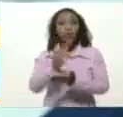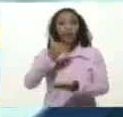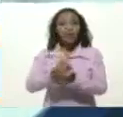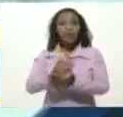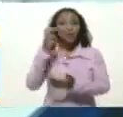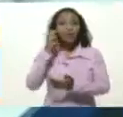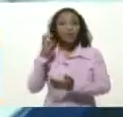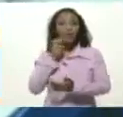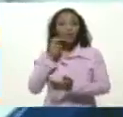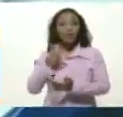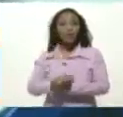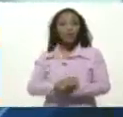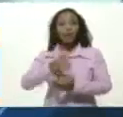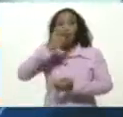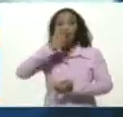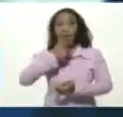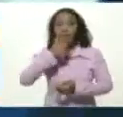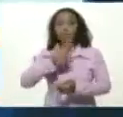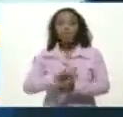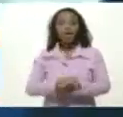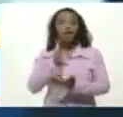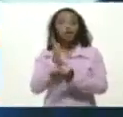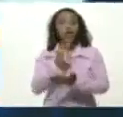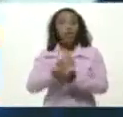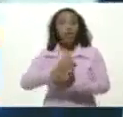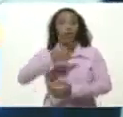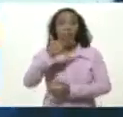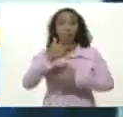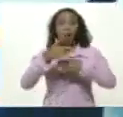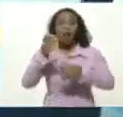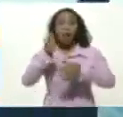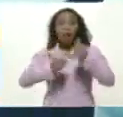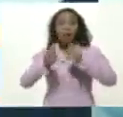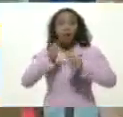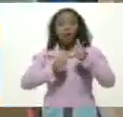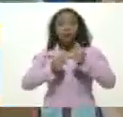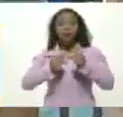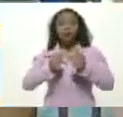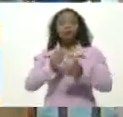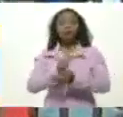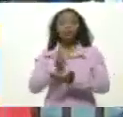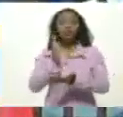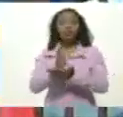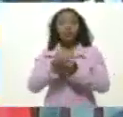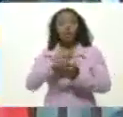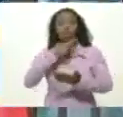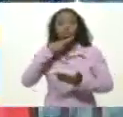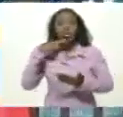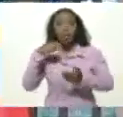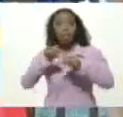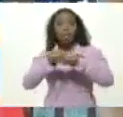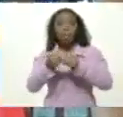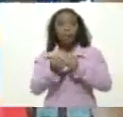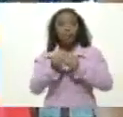chocolates, galletas, tortas tres leches, marquesas, pan.